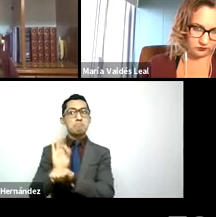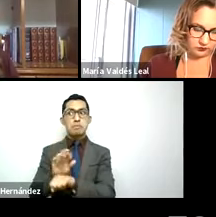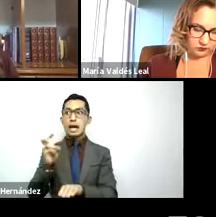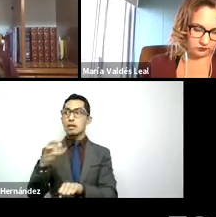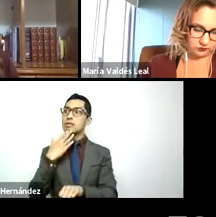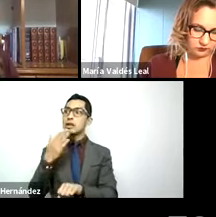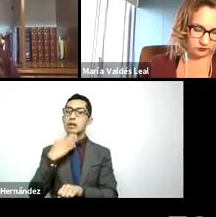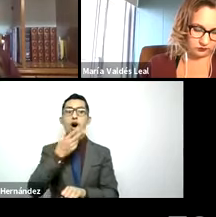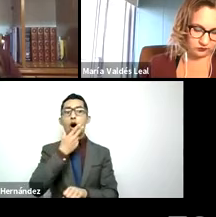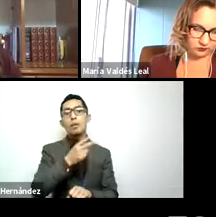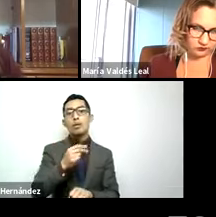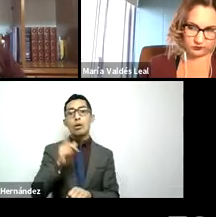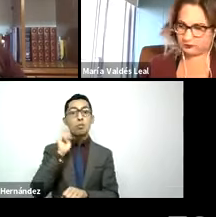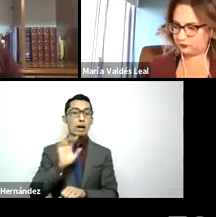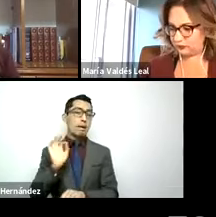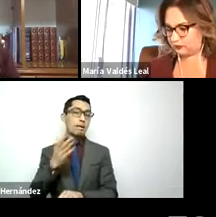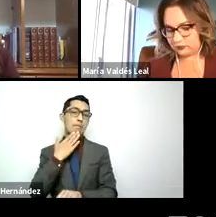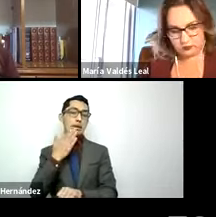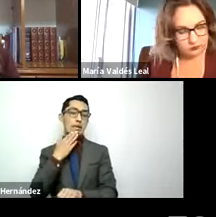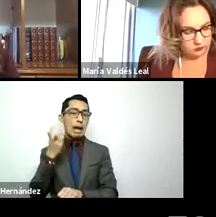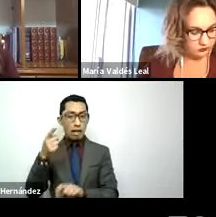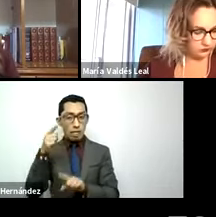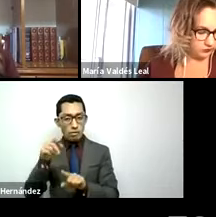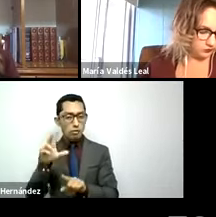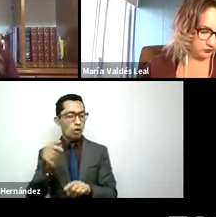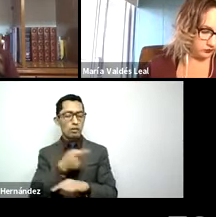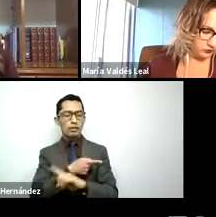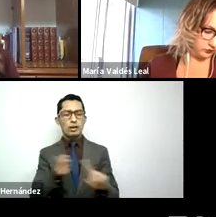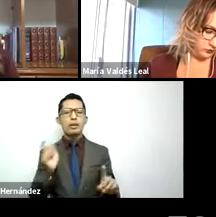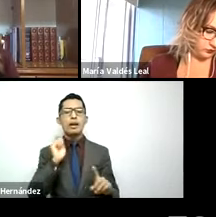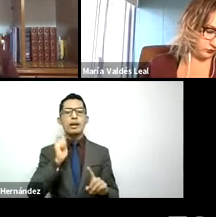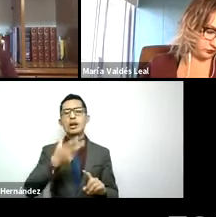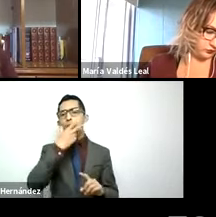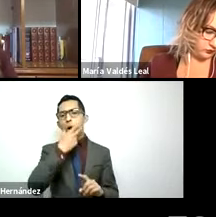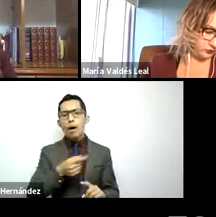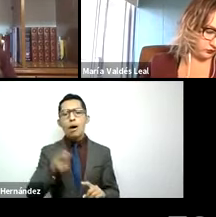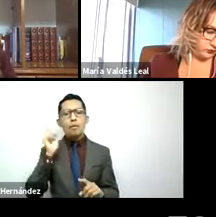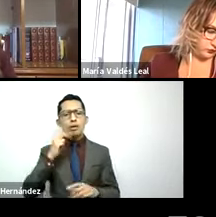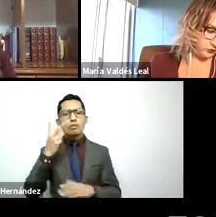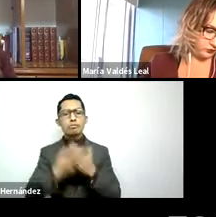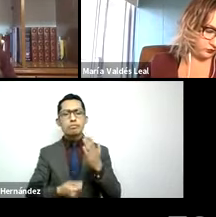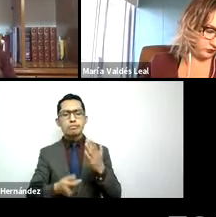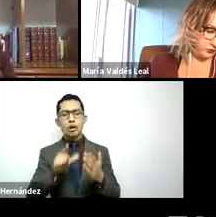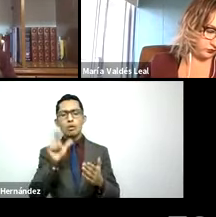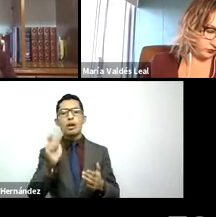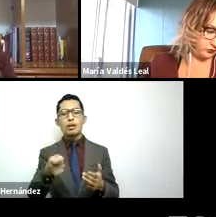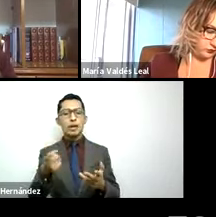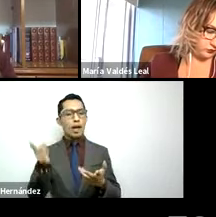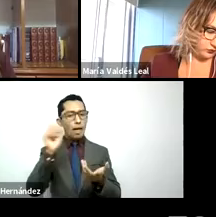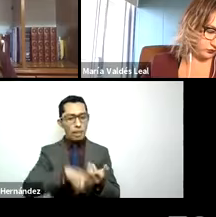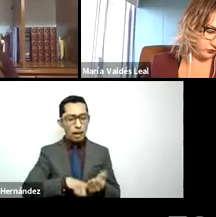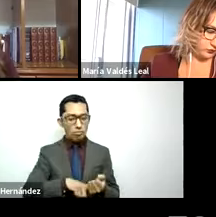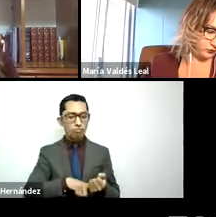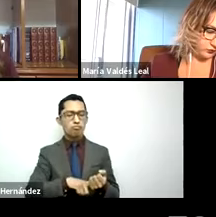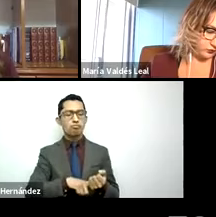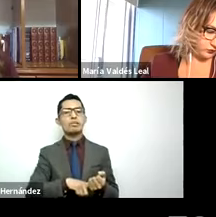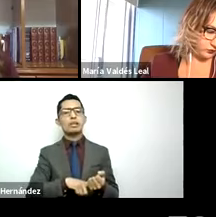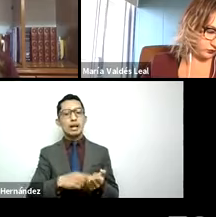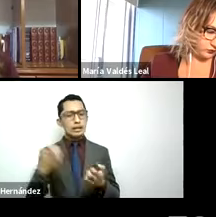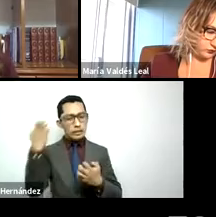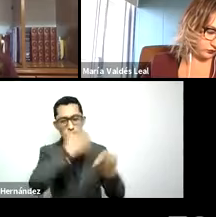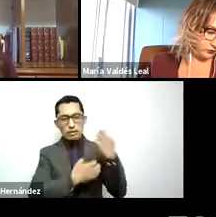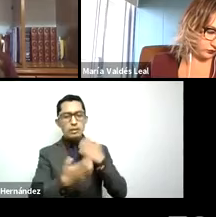eso. Juzgar con perspectiva de género es visibilizar esos contextos de